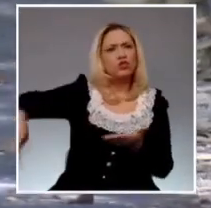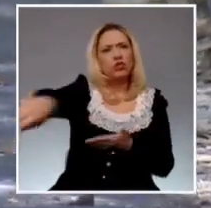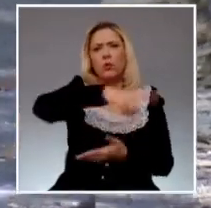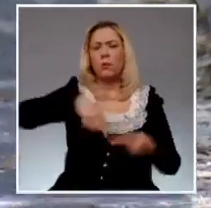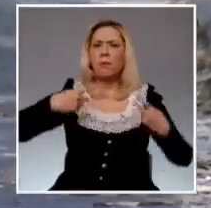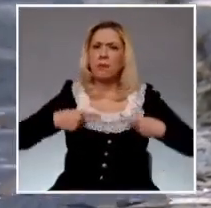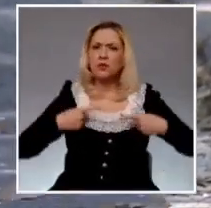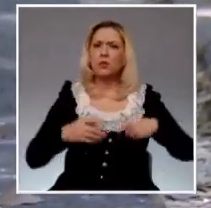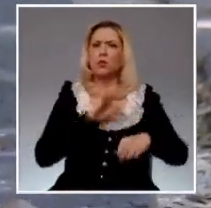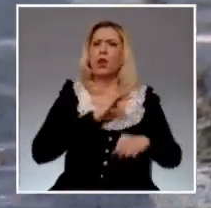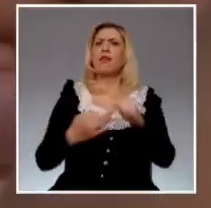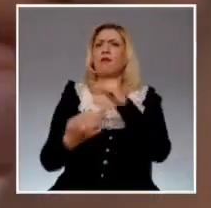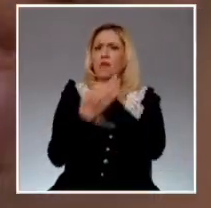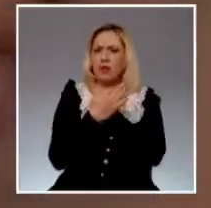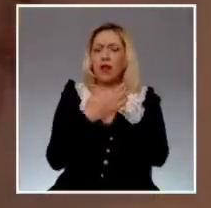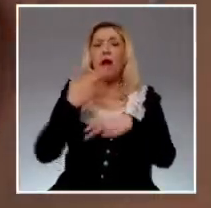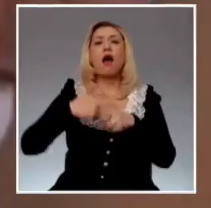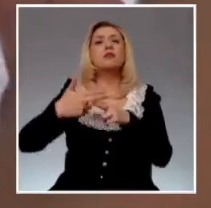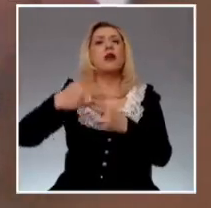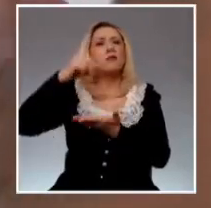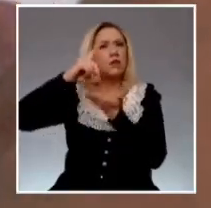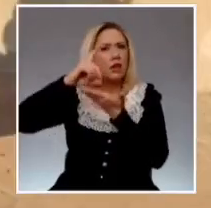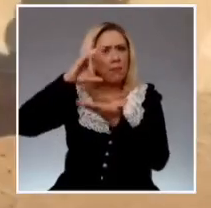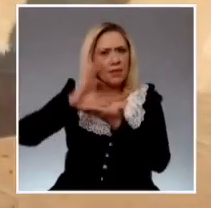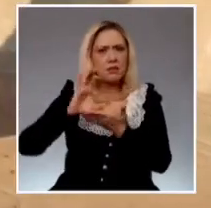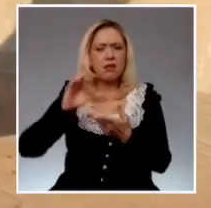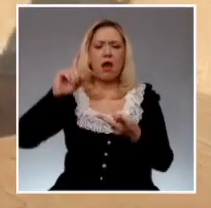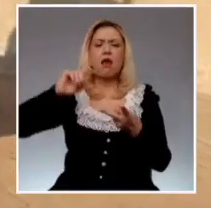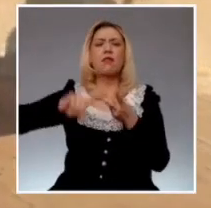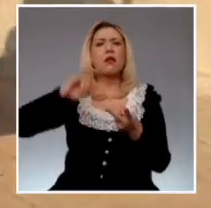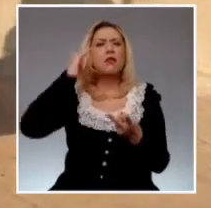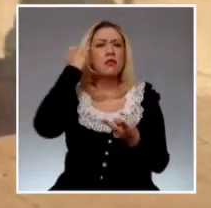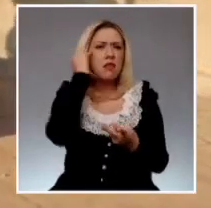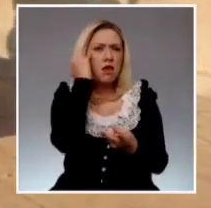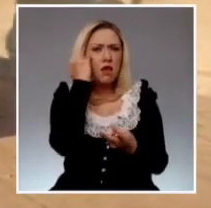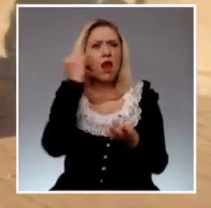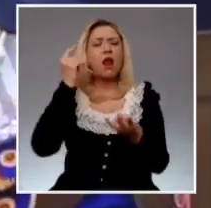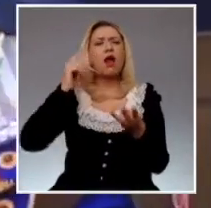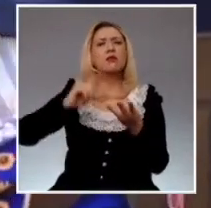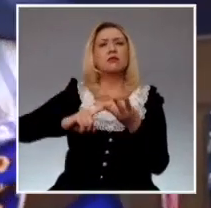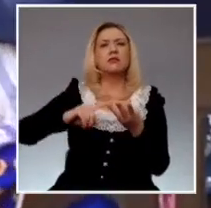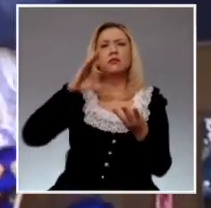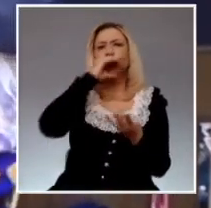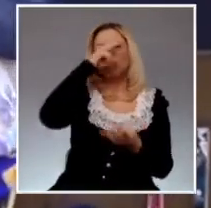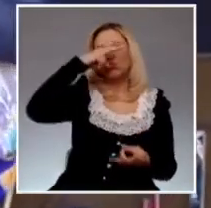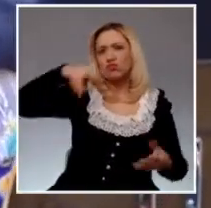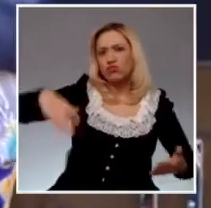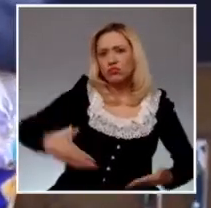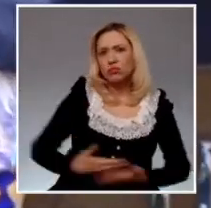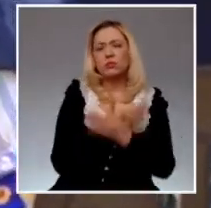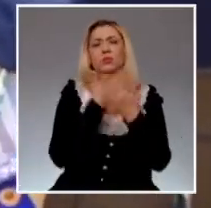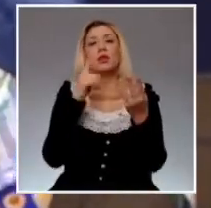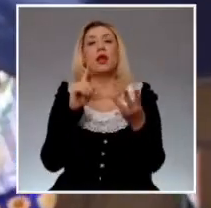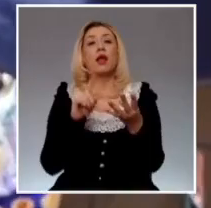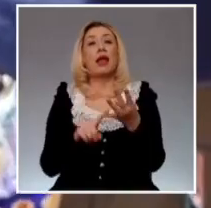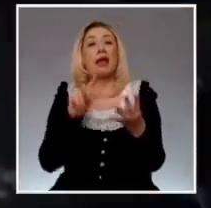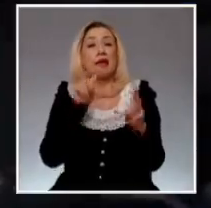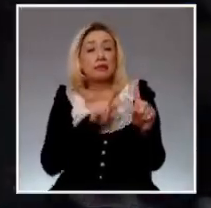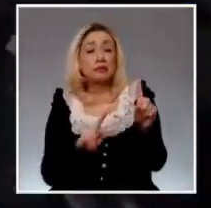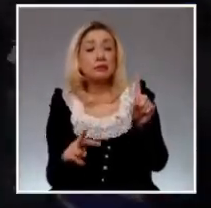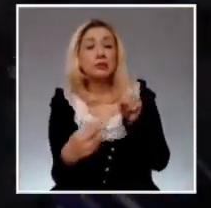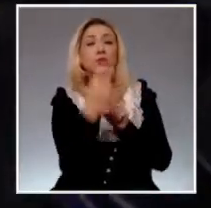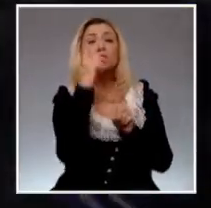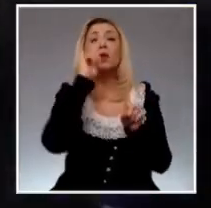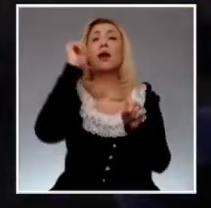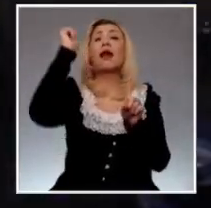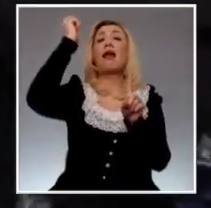con discapacidad, de pueblos y comunidades indígenas y afromexicanas, además de incluir la perspectiva de género en la actividad administrativa